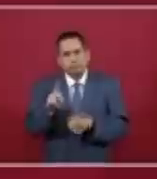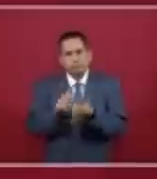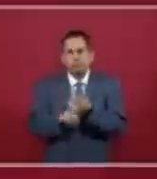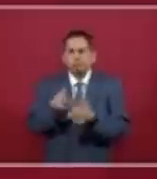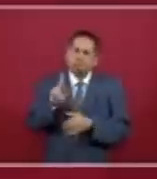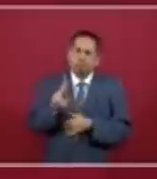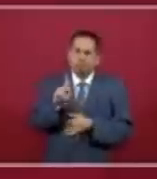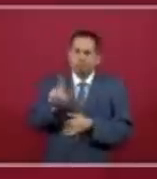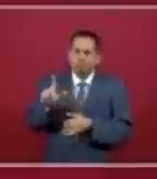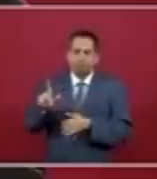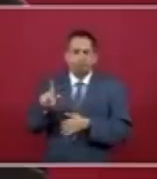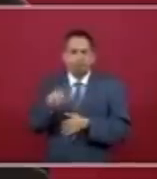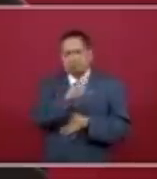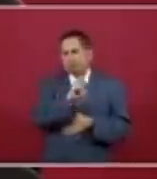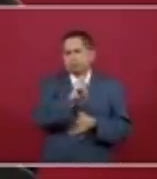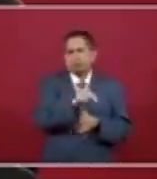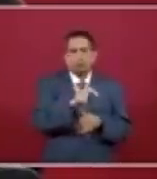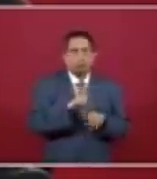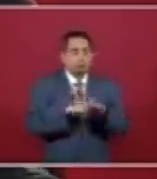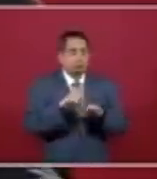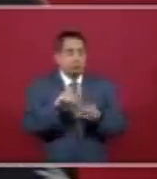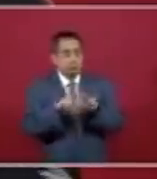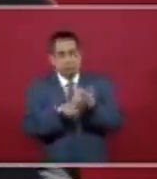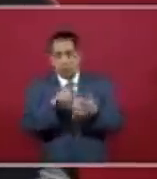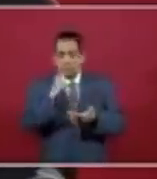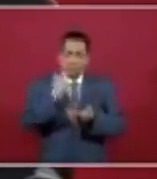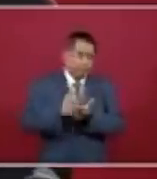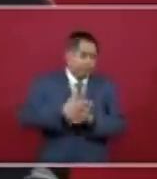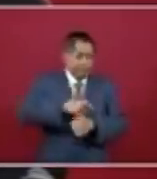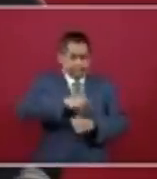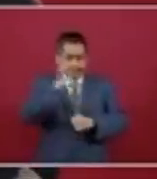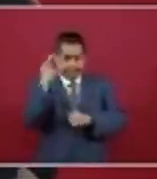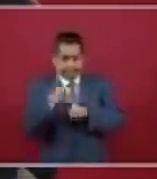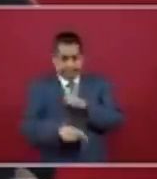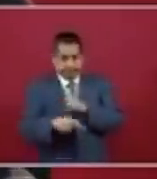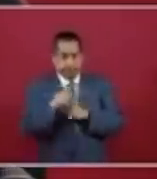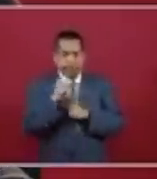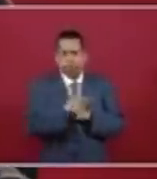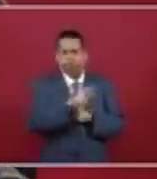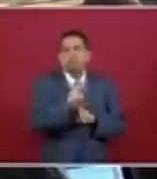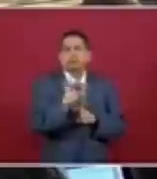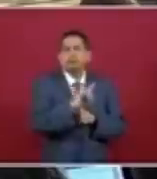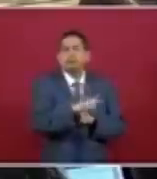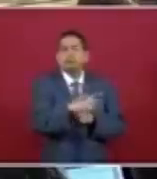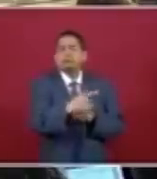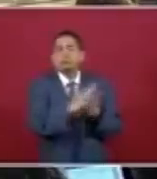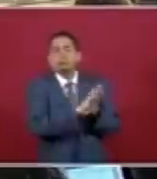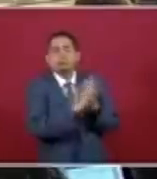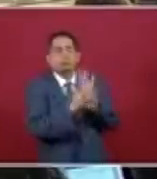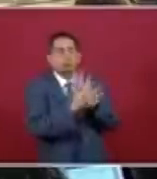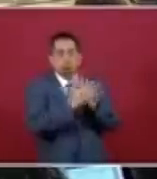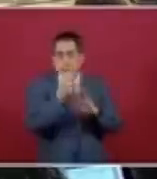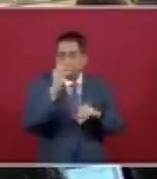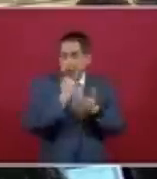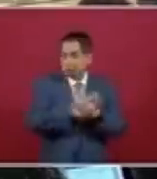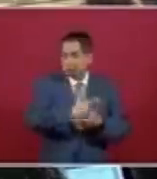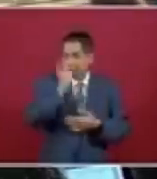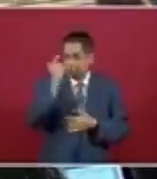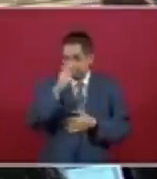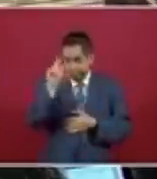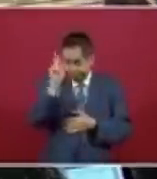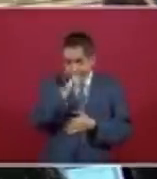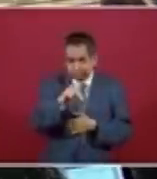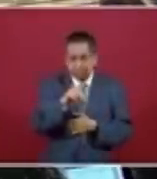PPLs del fuero común, pero por su peligrosidad o por estar vinculados a delitos de mayor